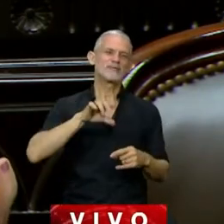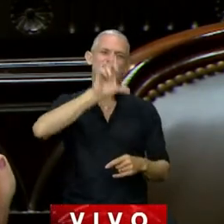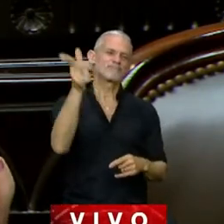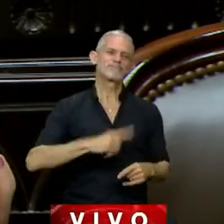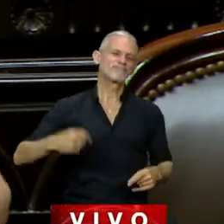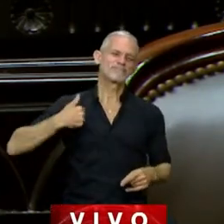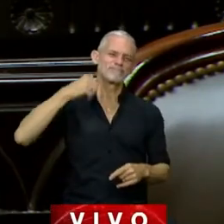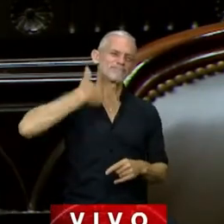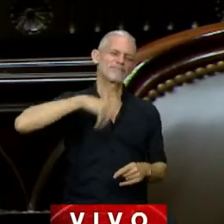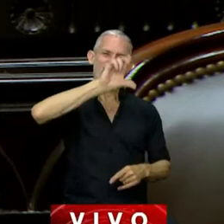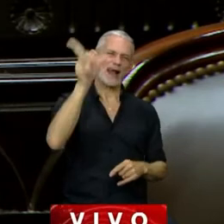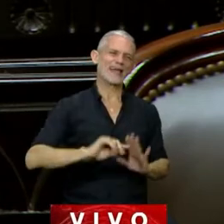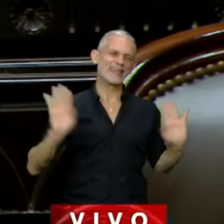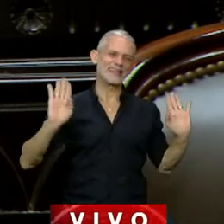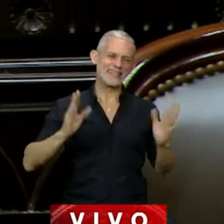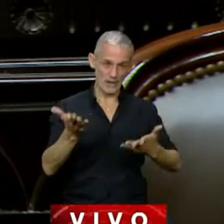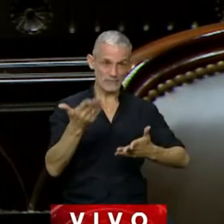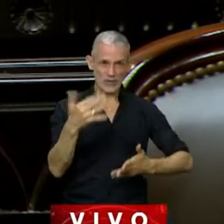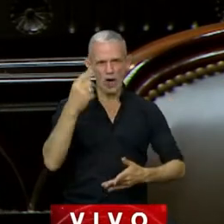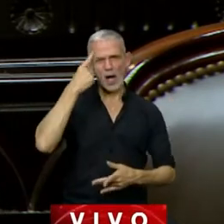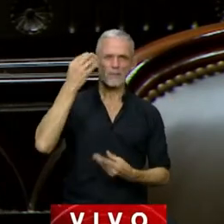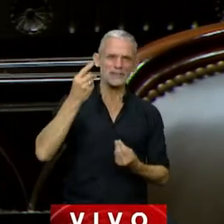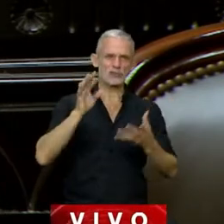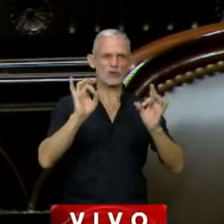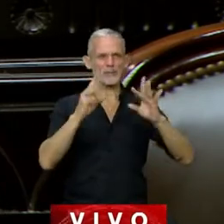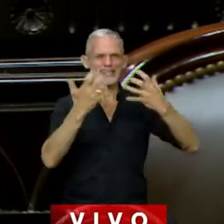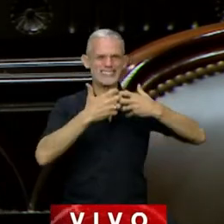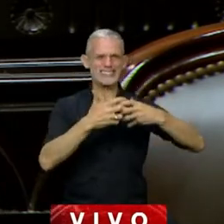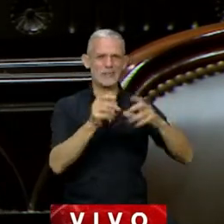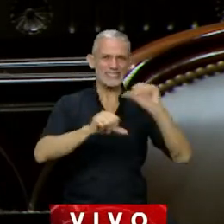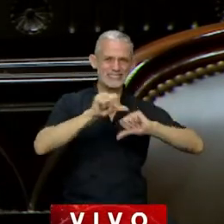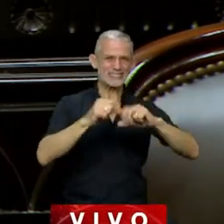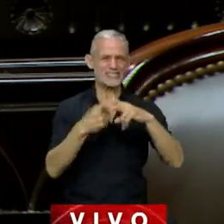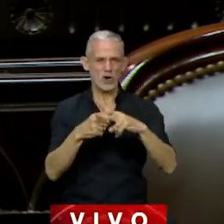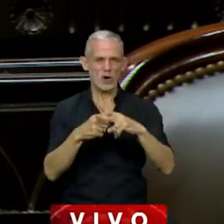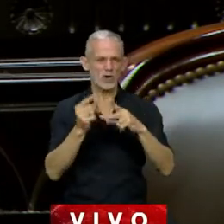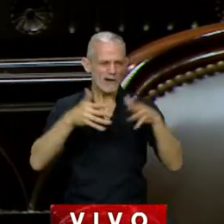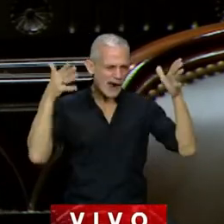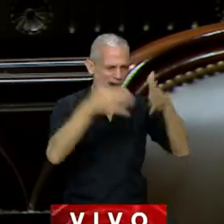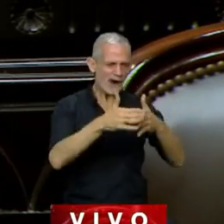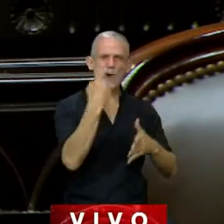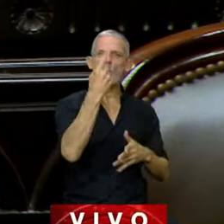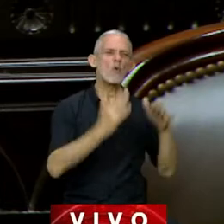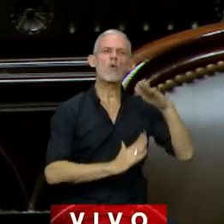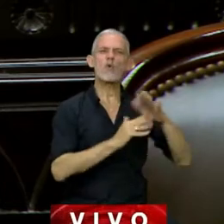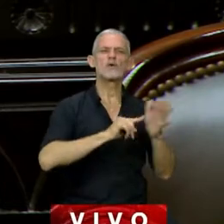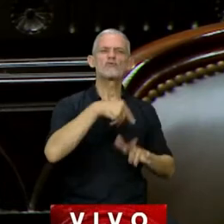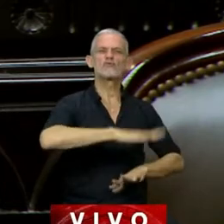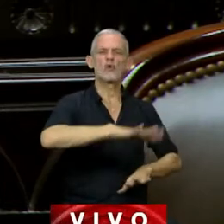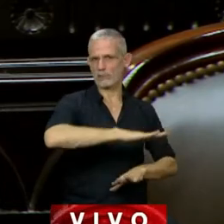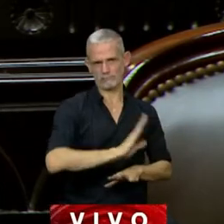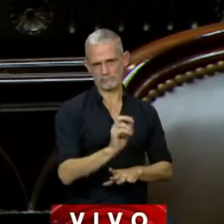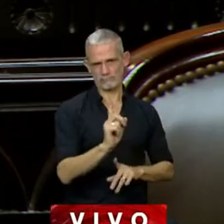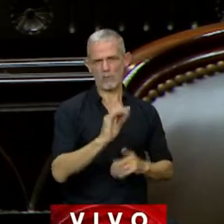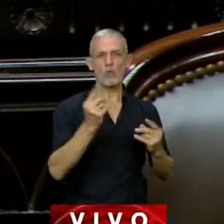federal. No podemos pensar un sistema de ciencia y tecnología concentrado en una única ciudad. Es más,